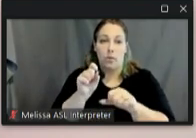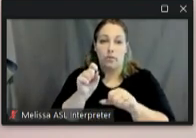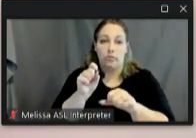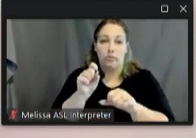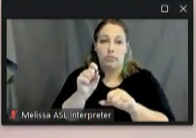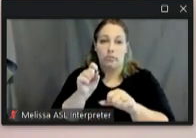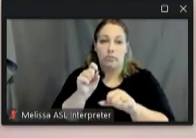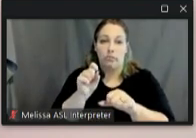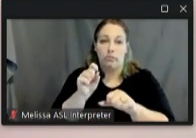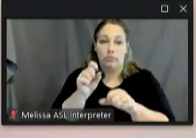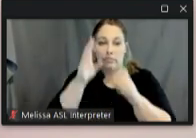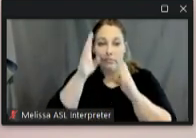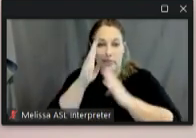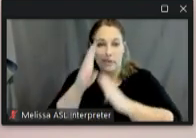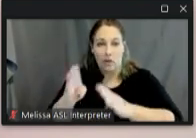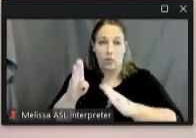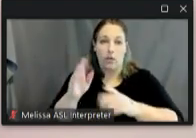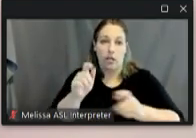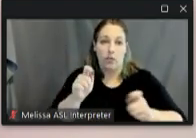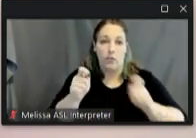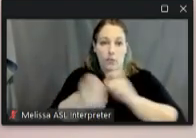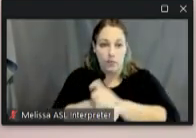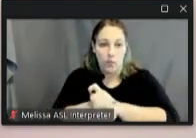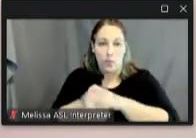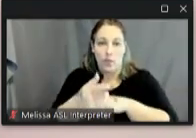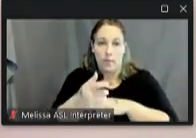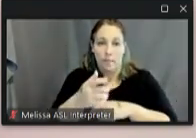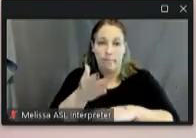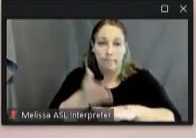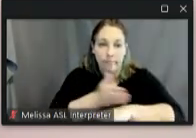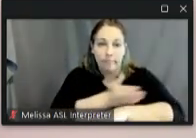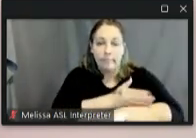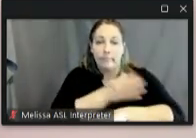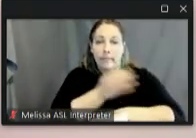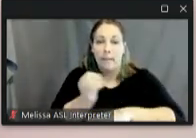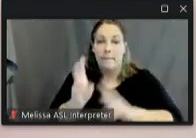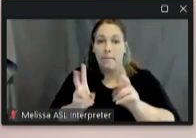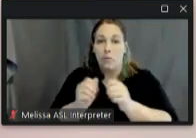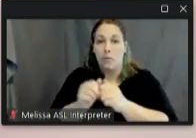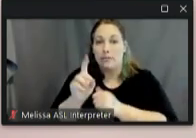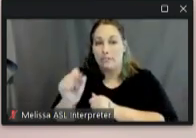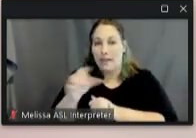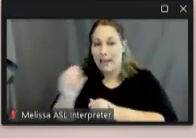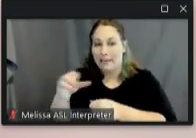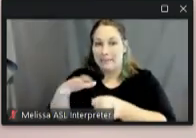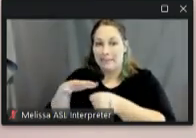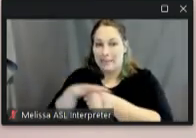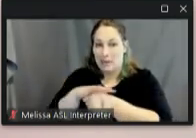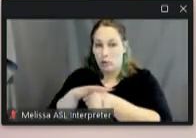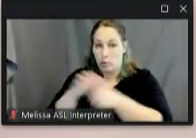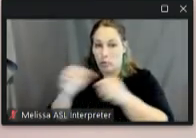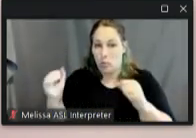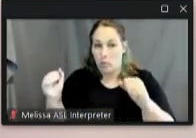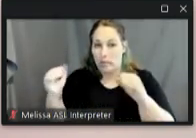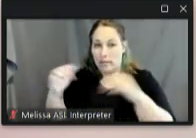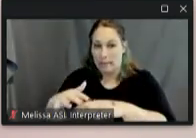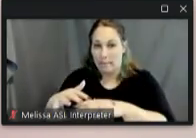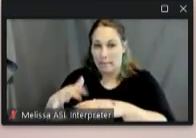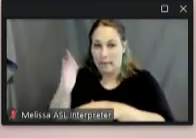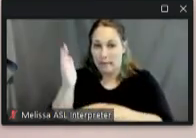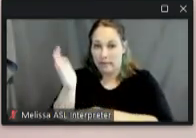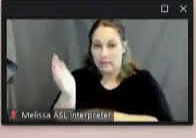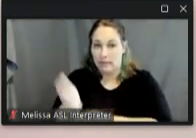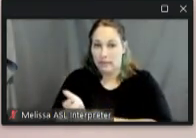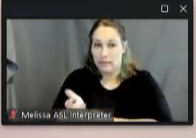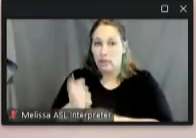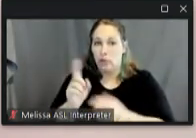en asambleas territoriales para la socialización de las reformas a la Ley de Equidad y Desarrollo Integral para las Personas con Discapacidad.